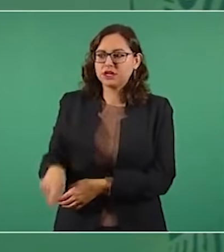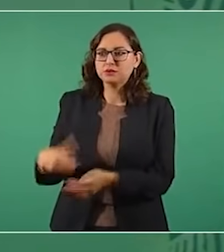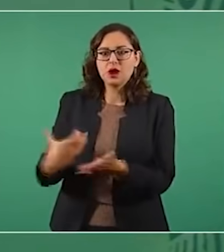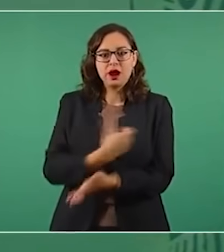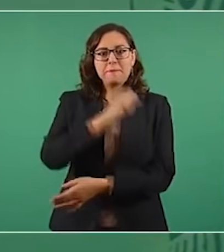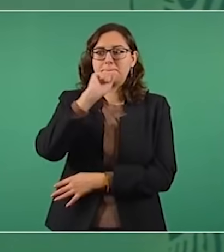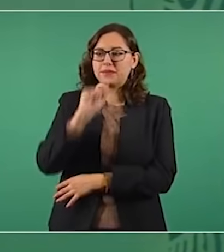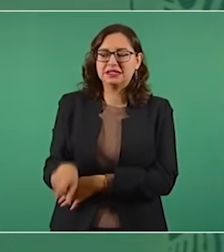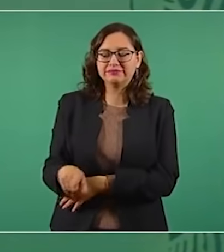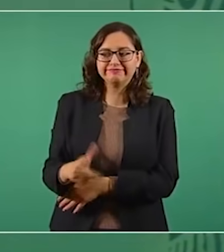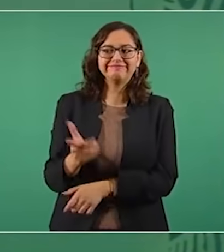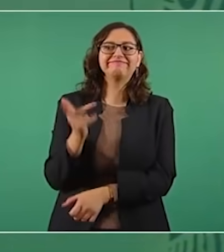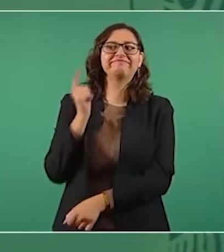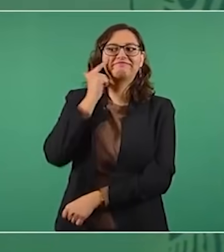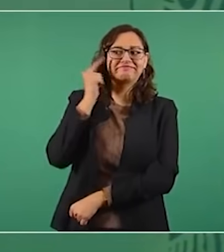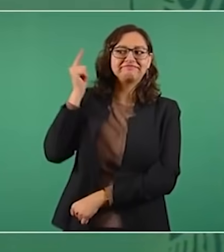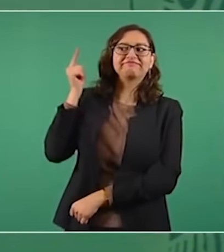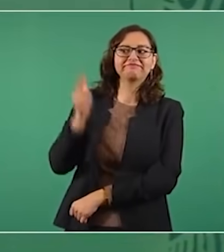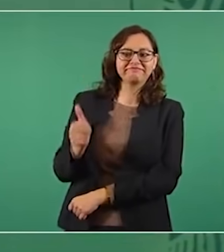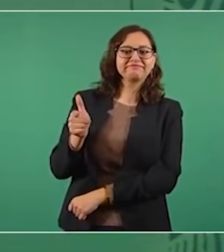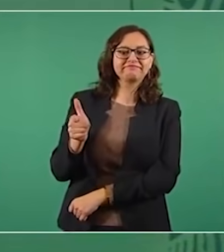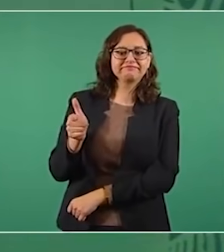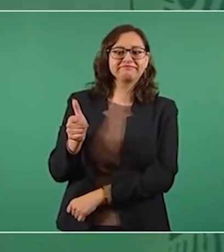Yo tengo muy presente que